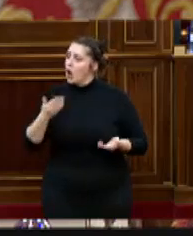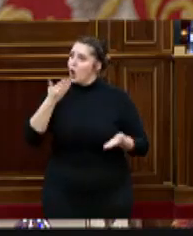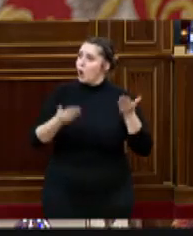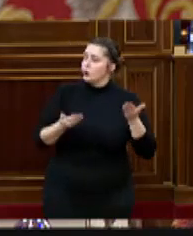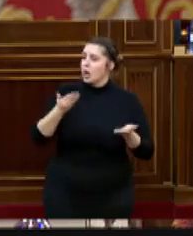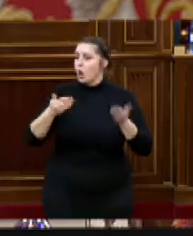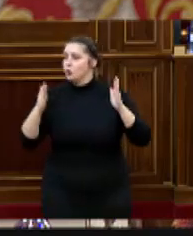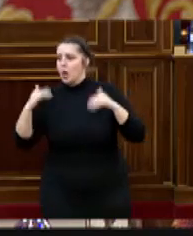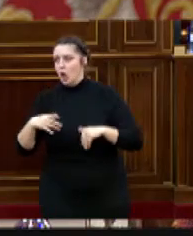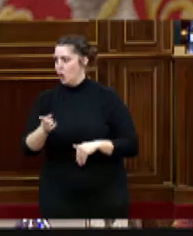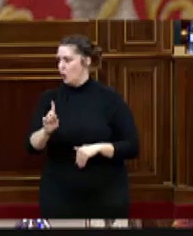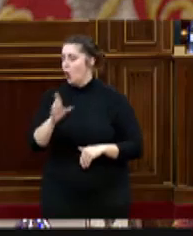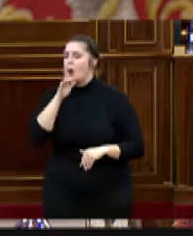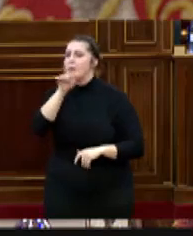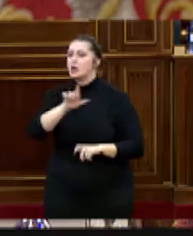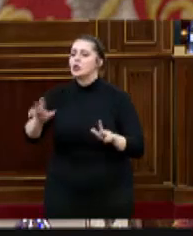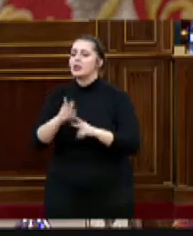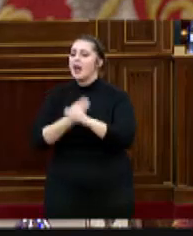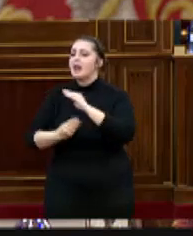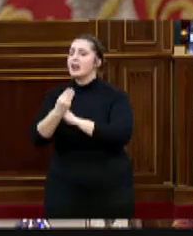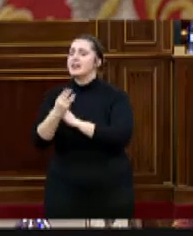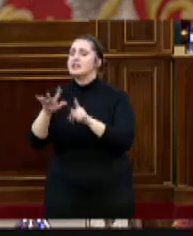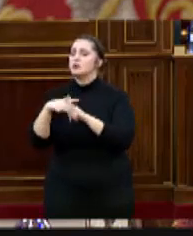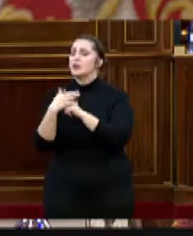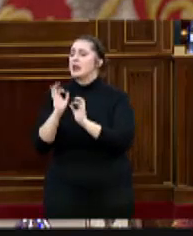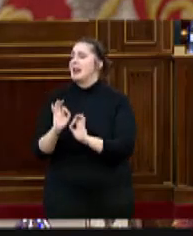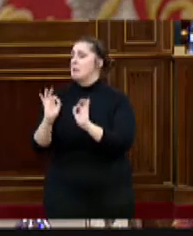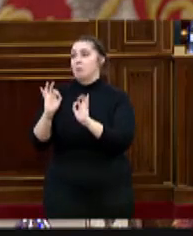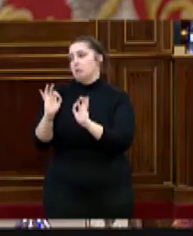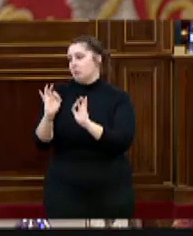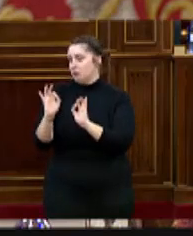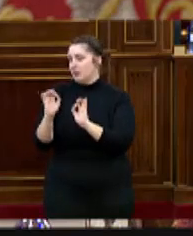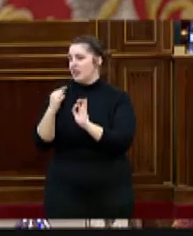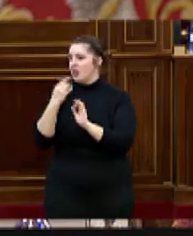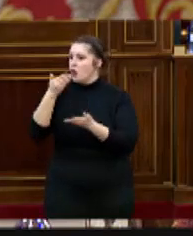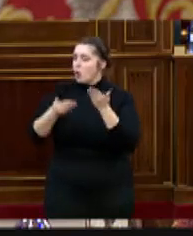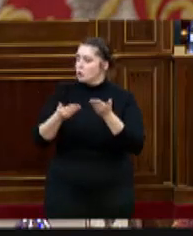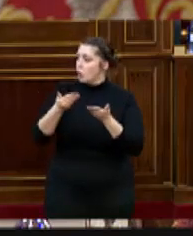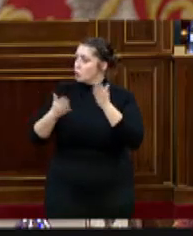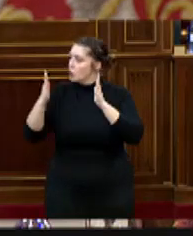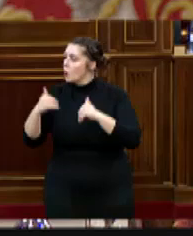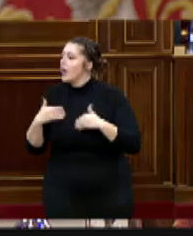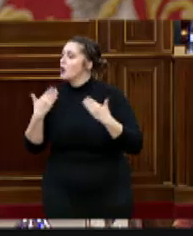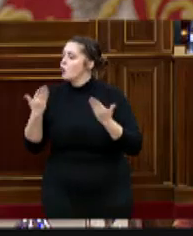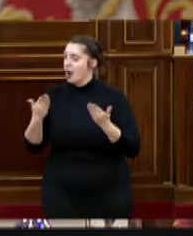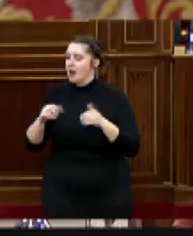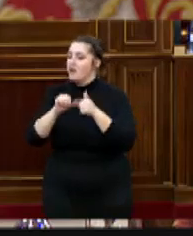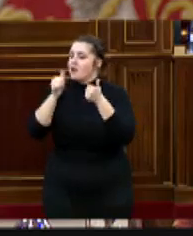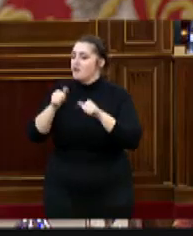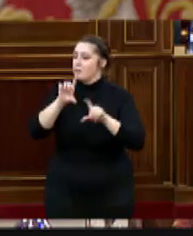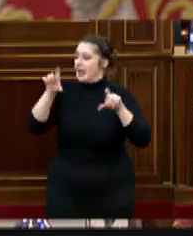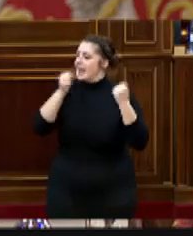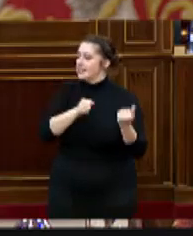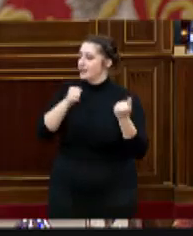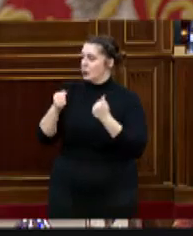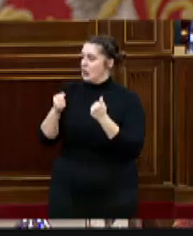ni tampoco que las personas nazcan en la sociedad en una situación particular lo que es justo Injusto es la forma en que las instituciones